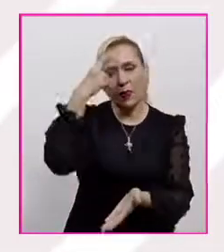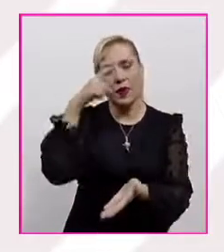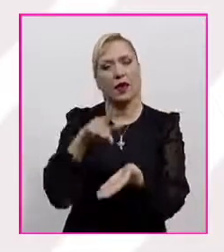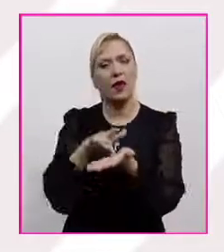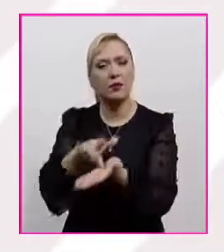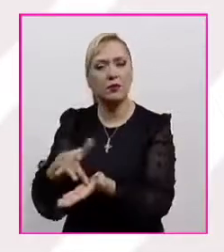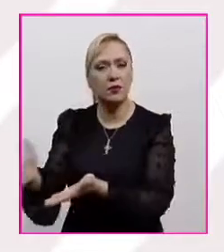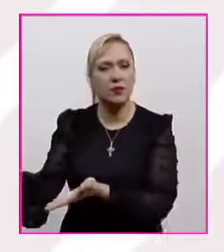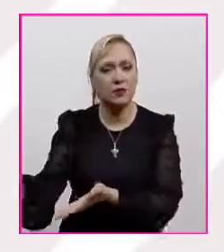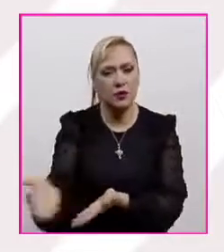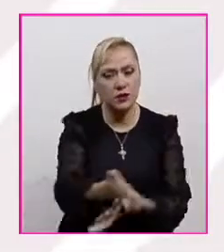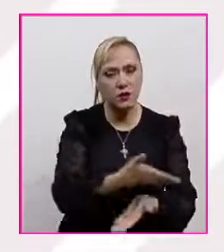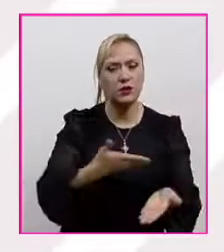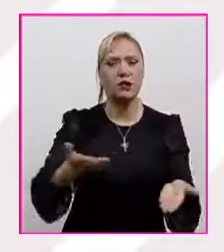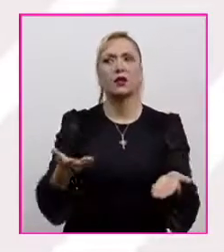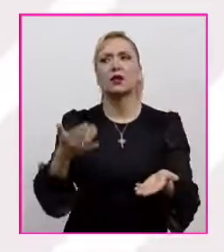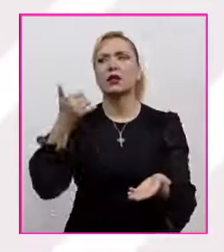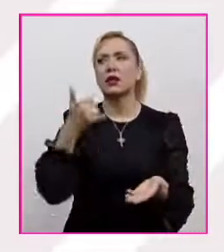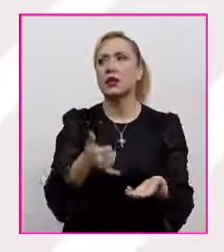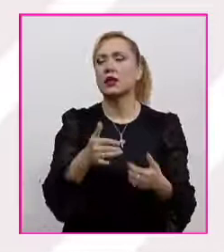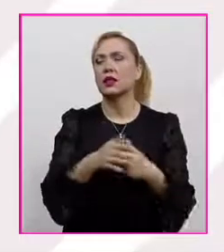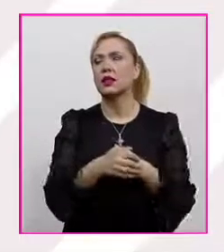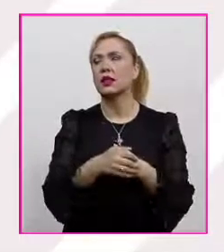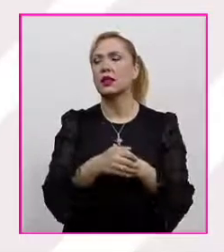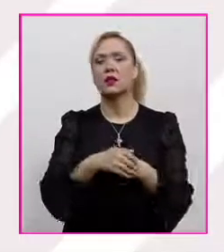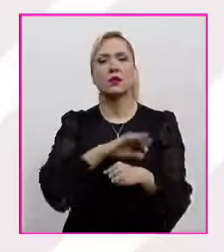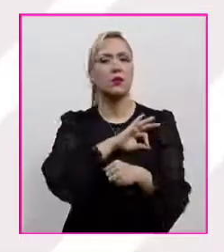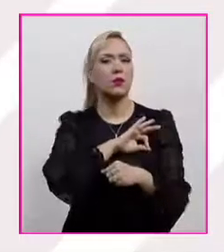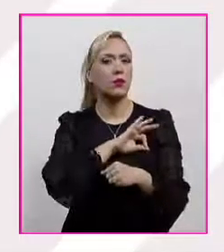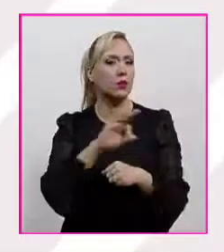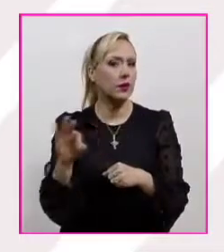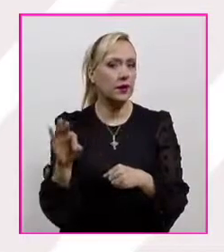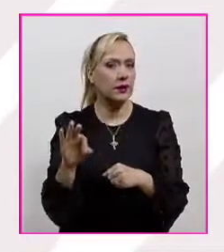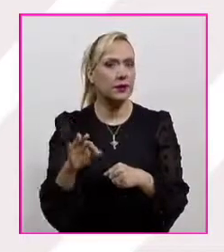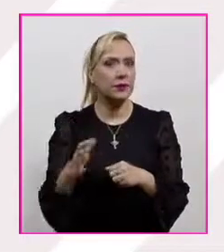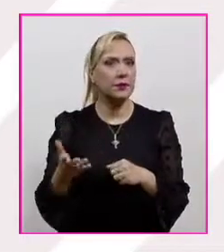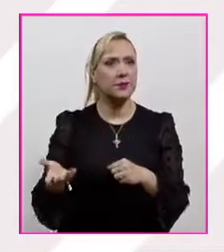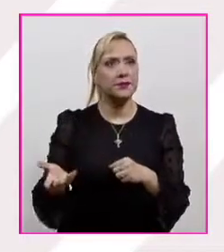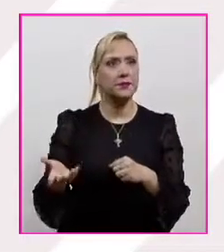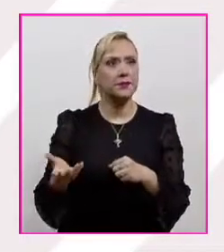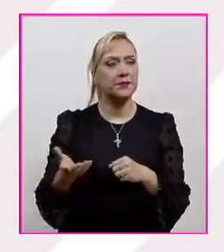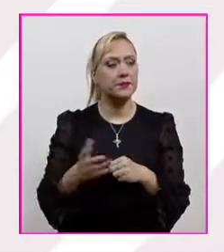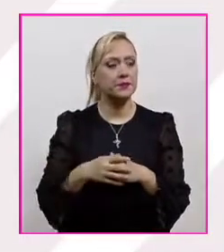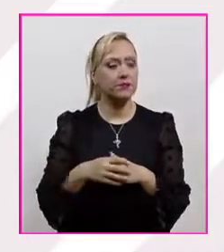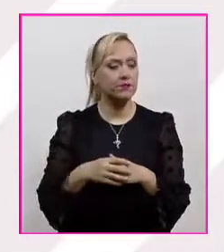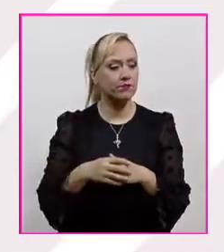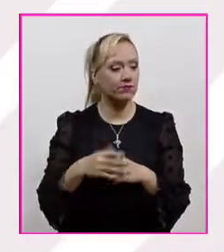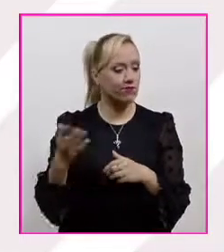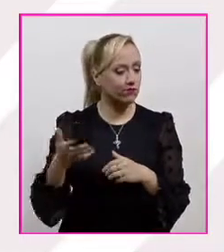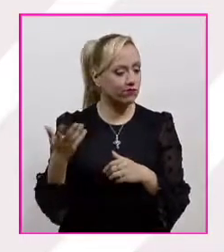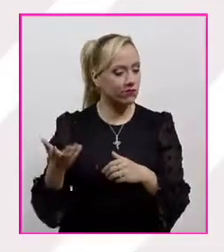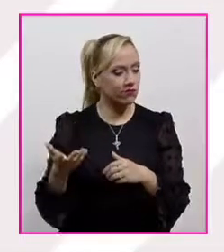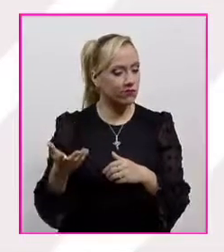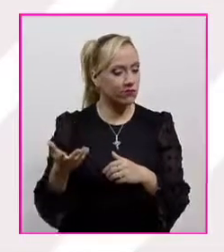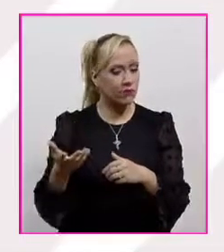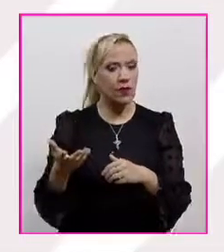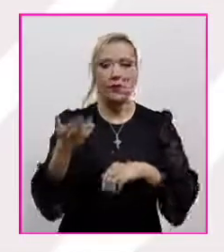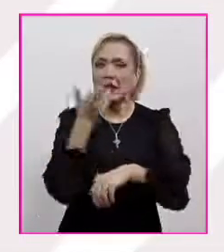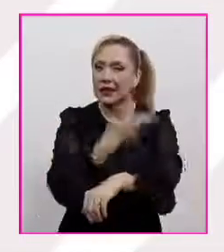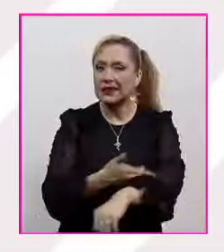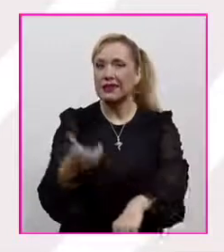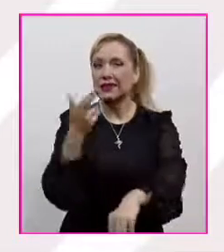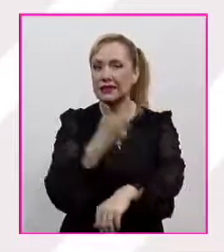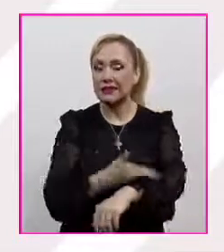de metas y que nos permite digamos, manera de gestionar